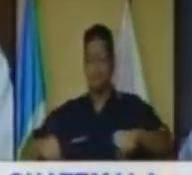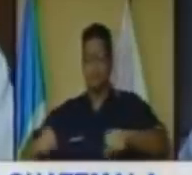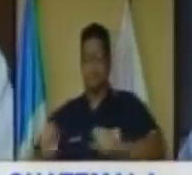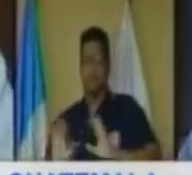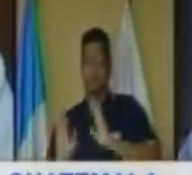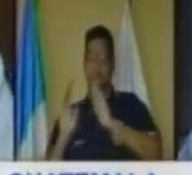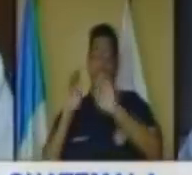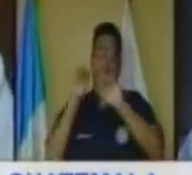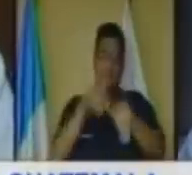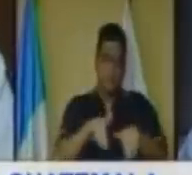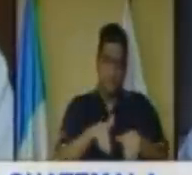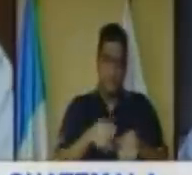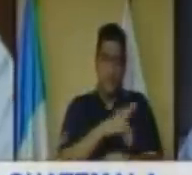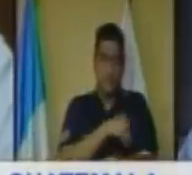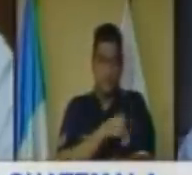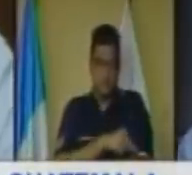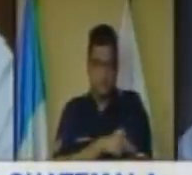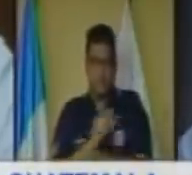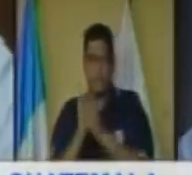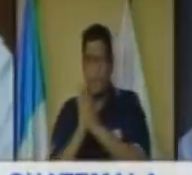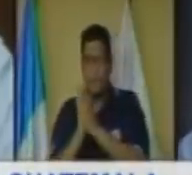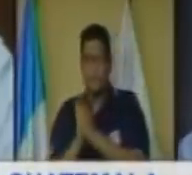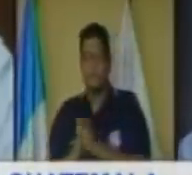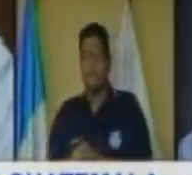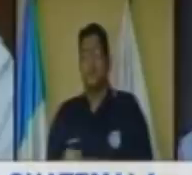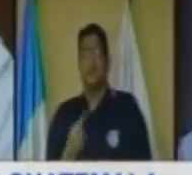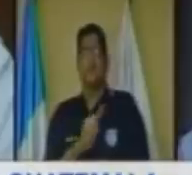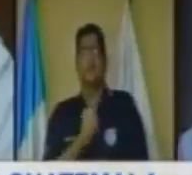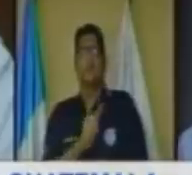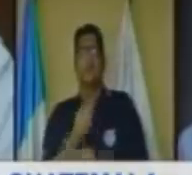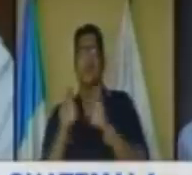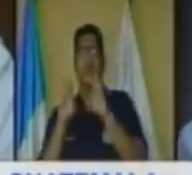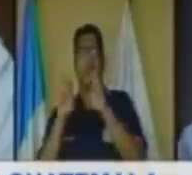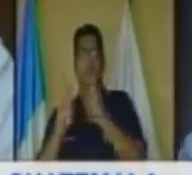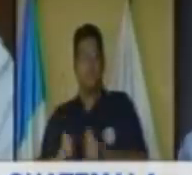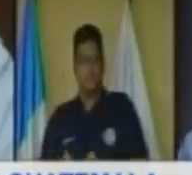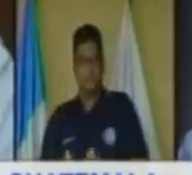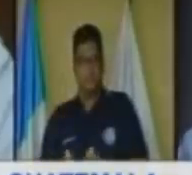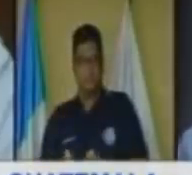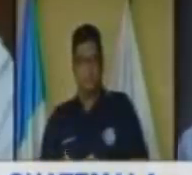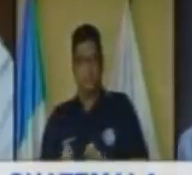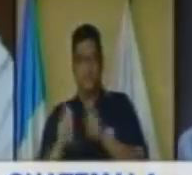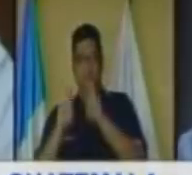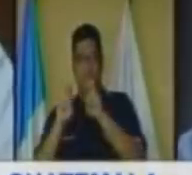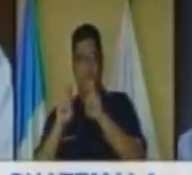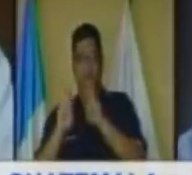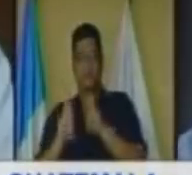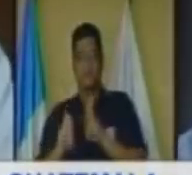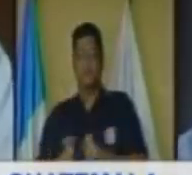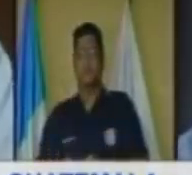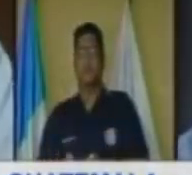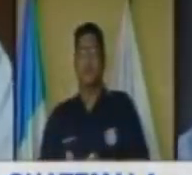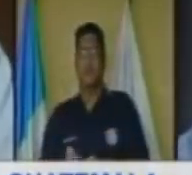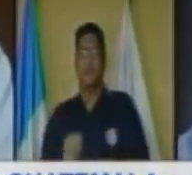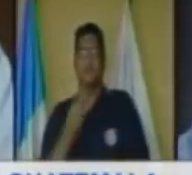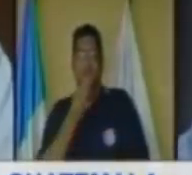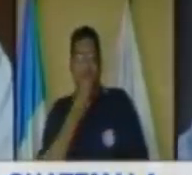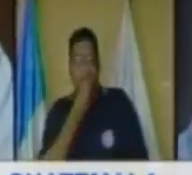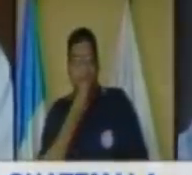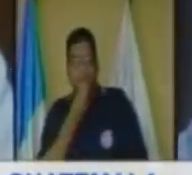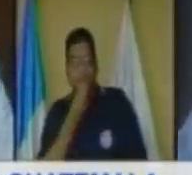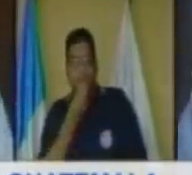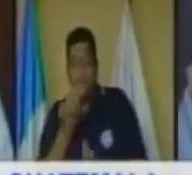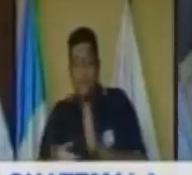adultos mayores se expongan y lleguen a las unidades, sobre todo CAMIP Pamplona, CAMIP Sunil, CAMIP Barranquilla.